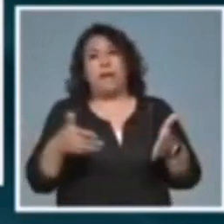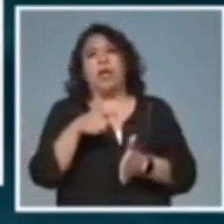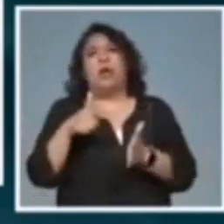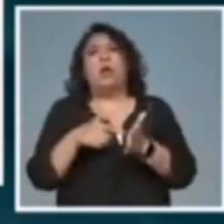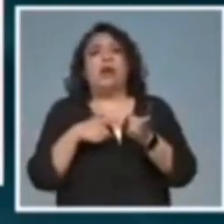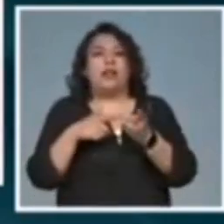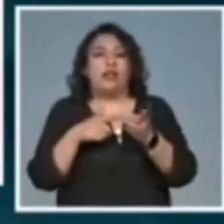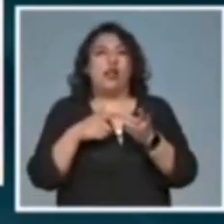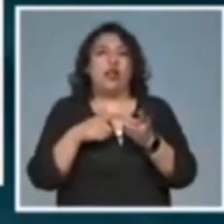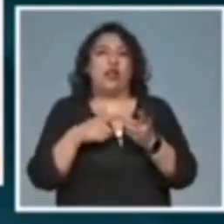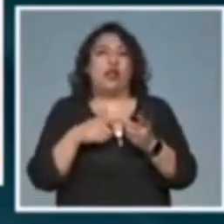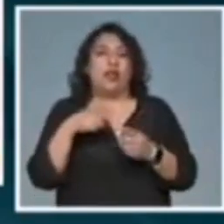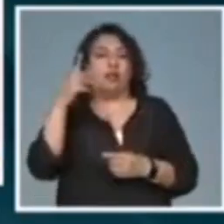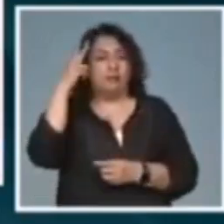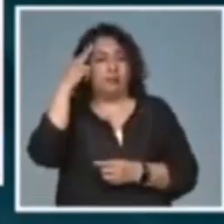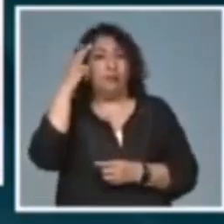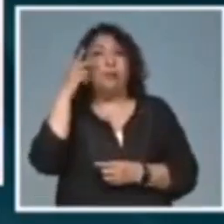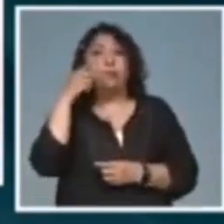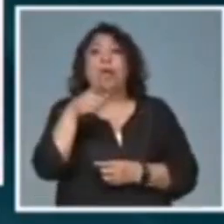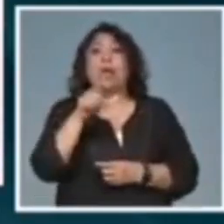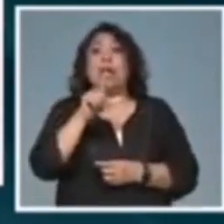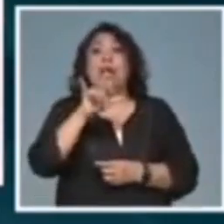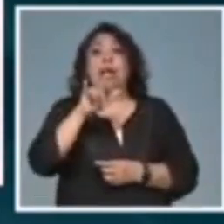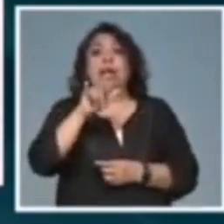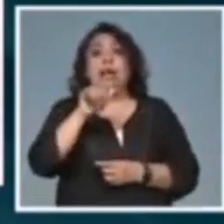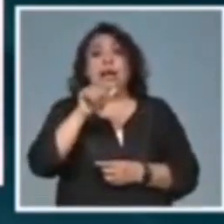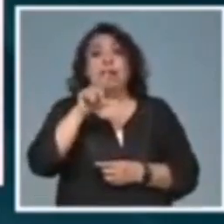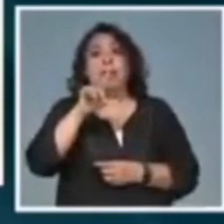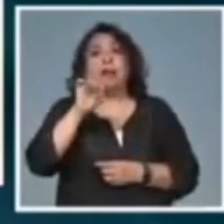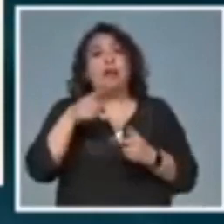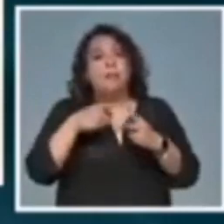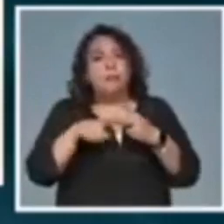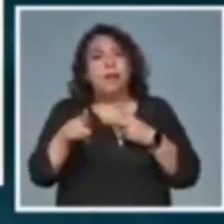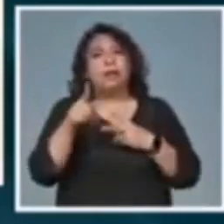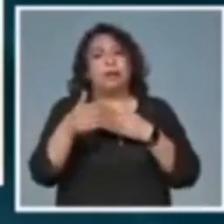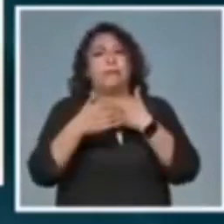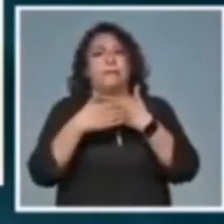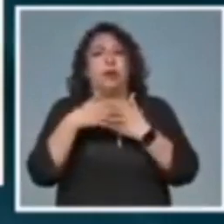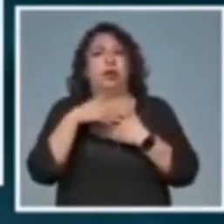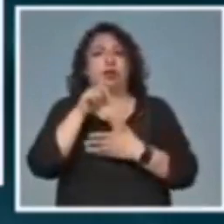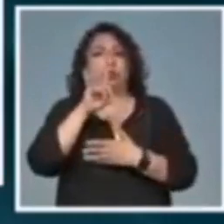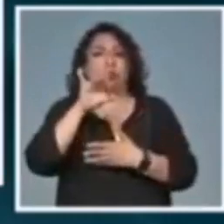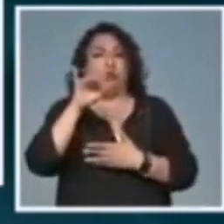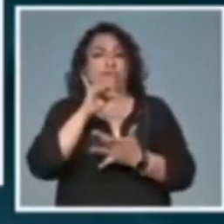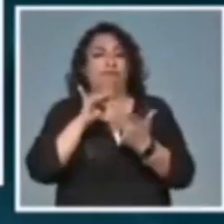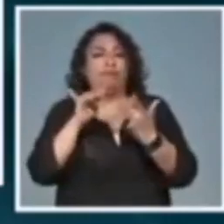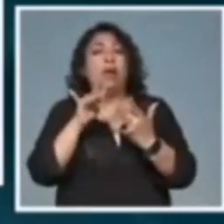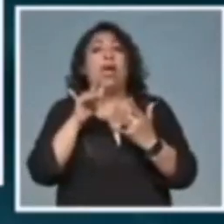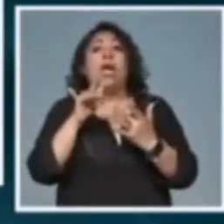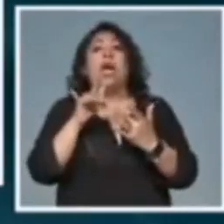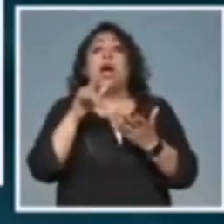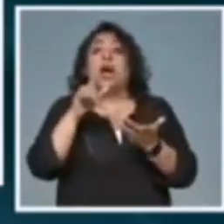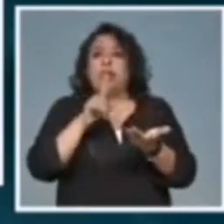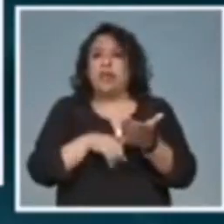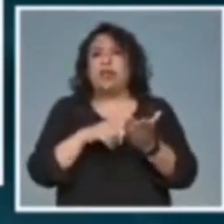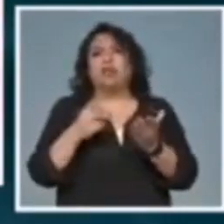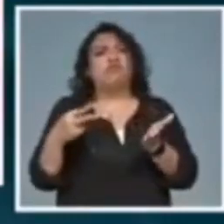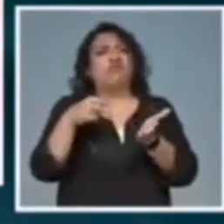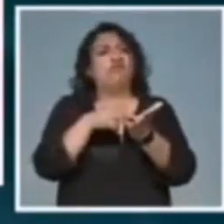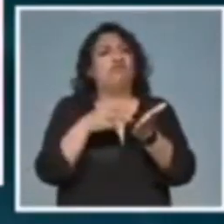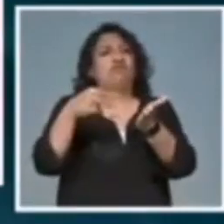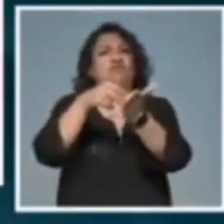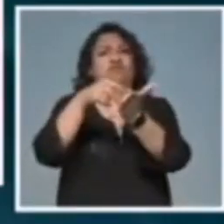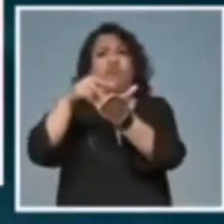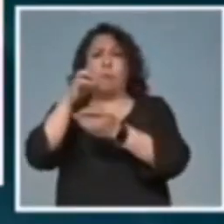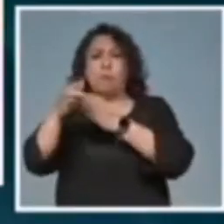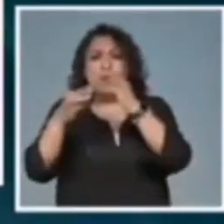en el máximo recinto cultural del país, Leila Downs comenzará la grabación de su próximo disco, el cual llevará a los grandes escenarios del